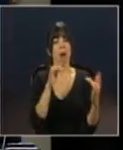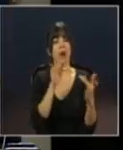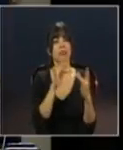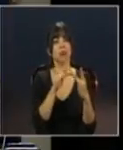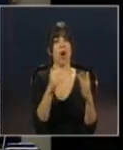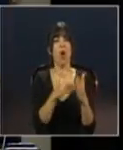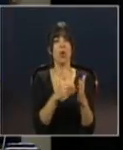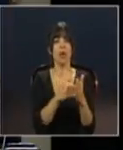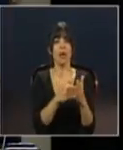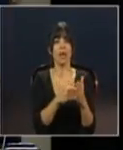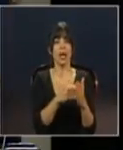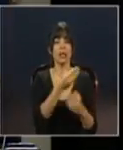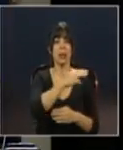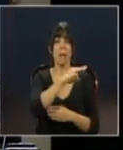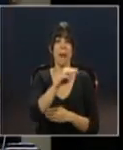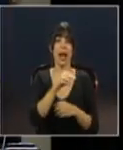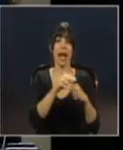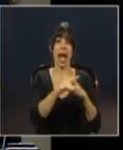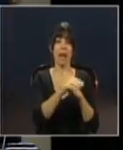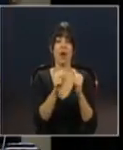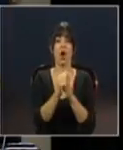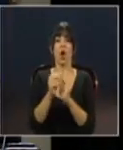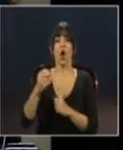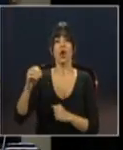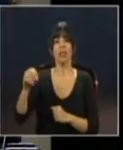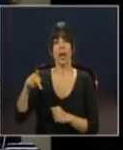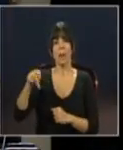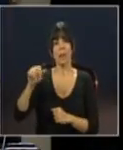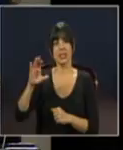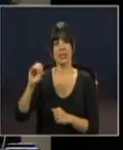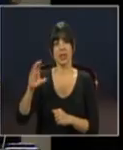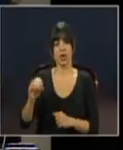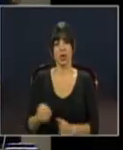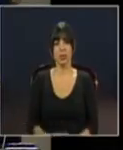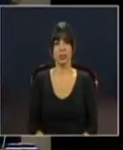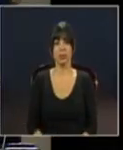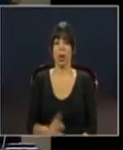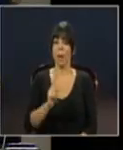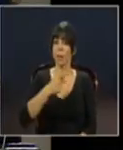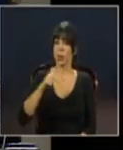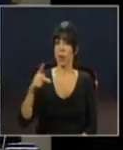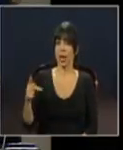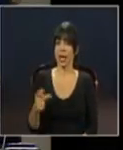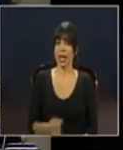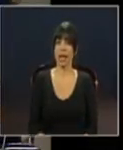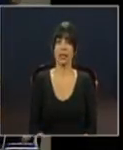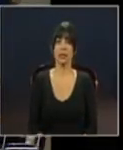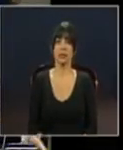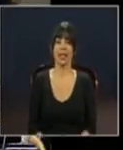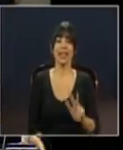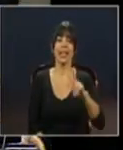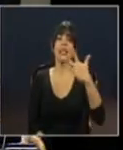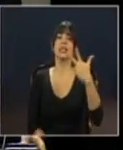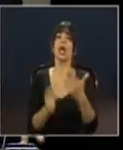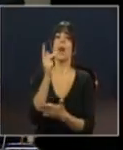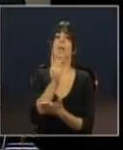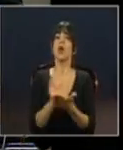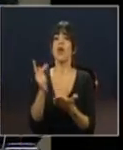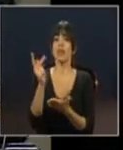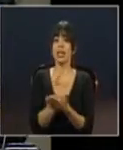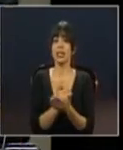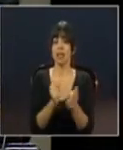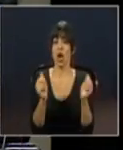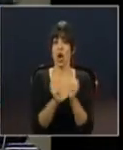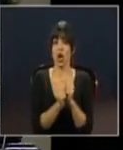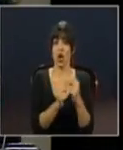Mar Caribe con el Océano Pacífico. Y Punta Arenas, la tercera provincia que junto con las